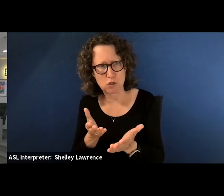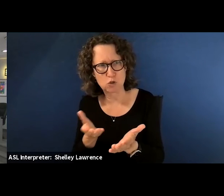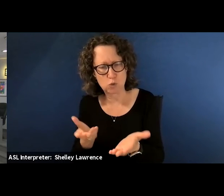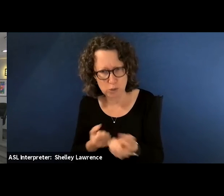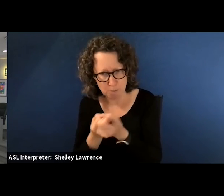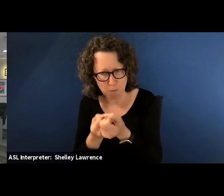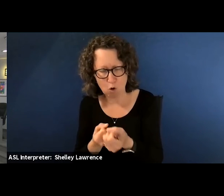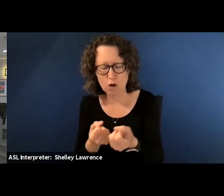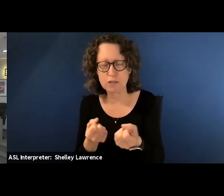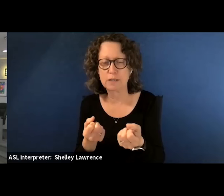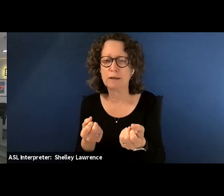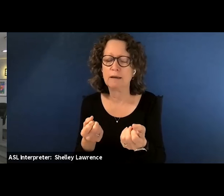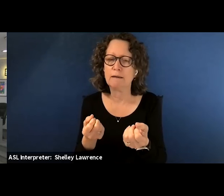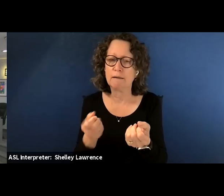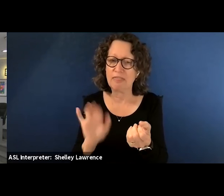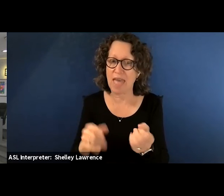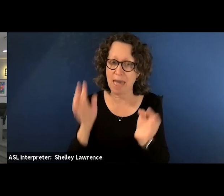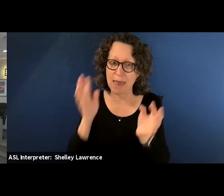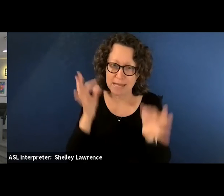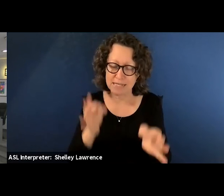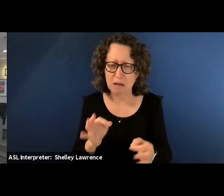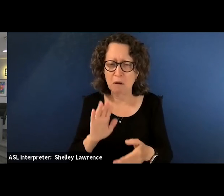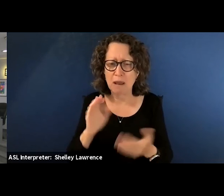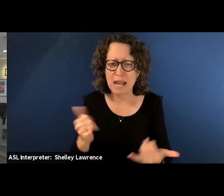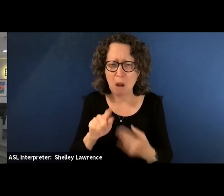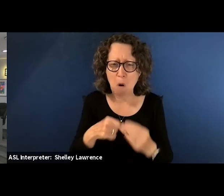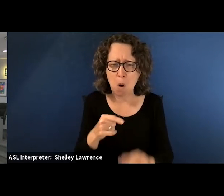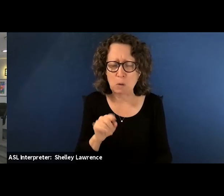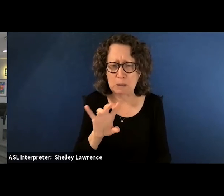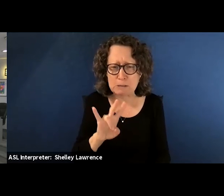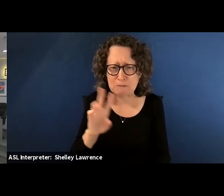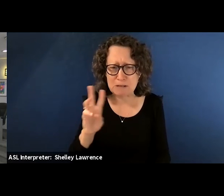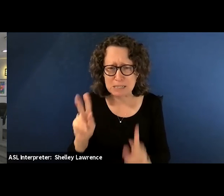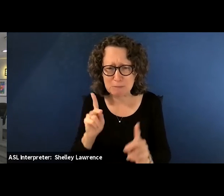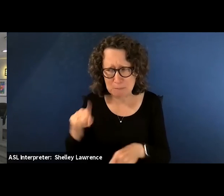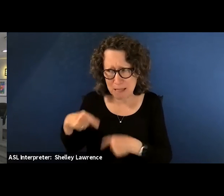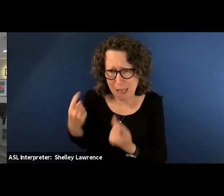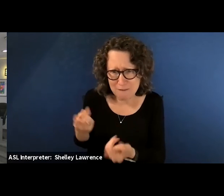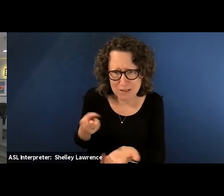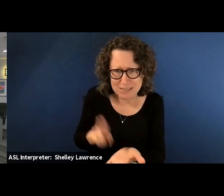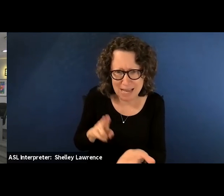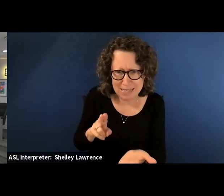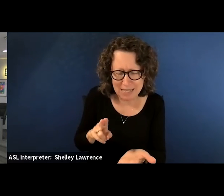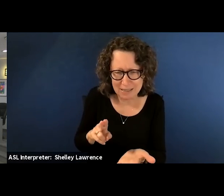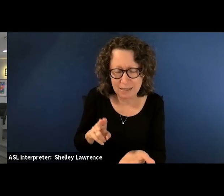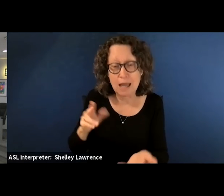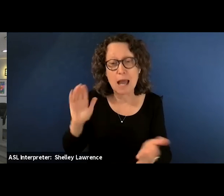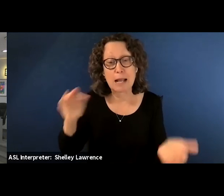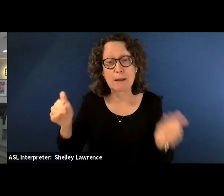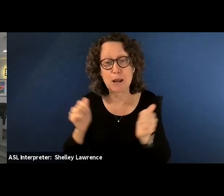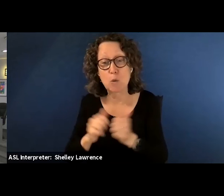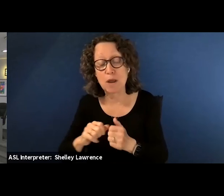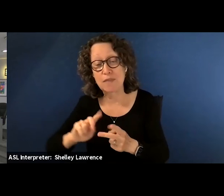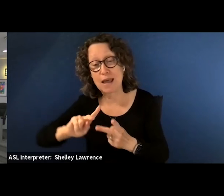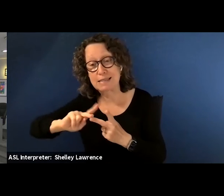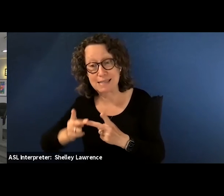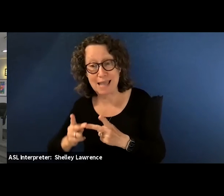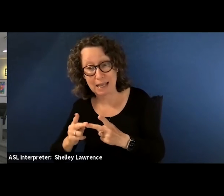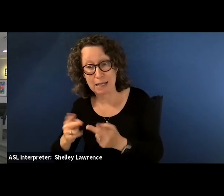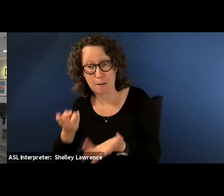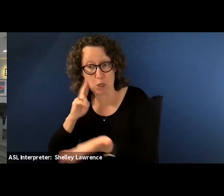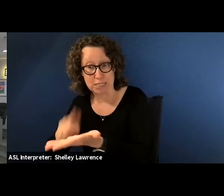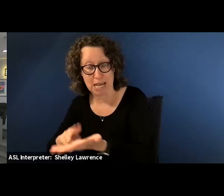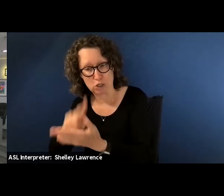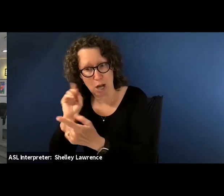pasada hubo una petición que ha estado circulando y solamente 76 personas la han firmado a